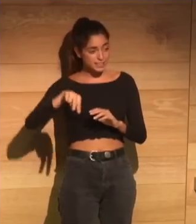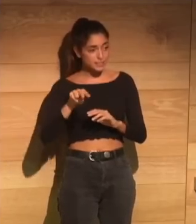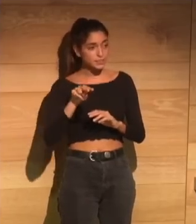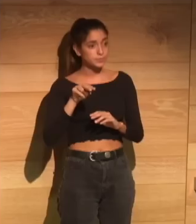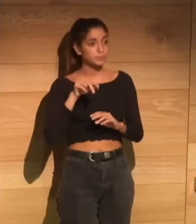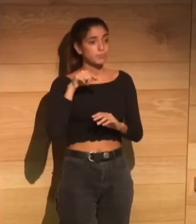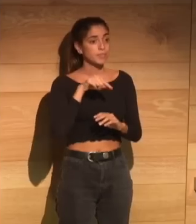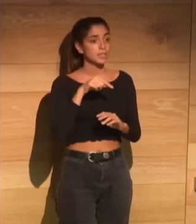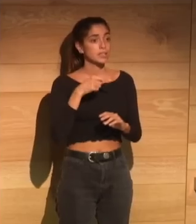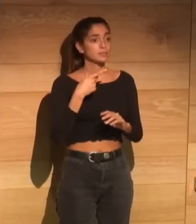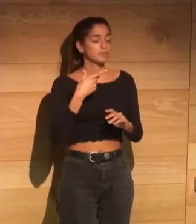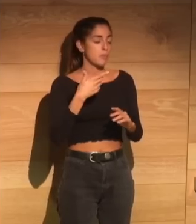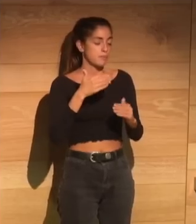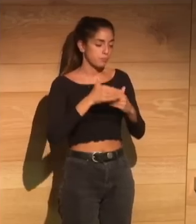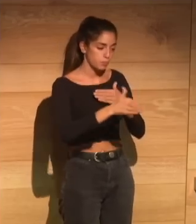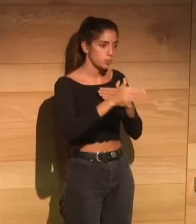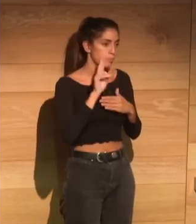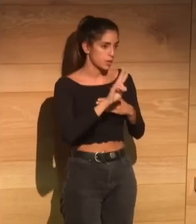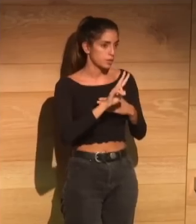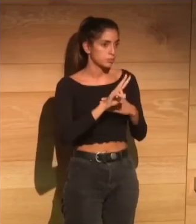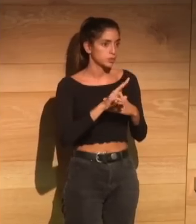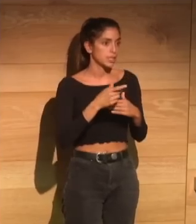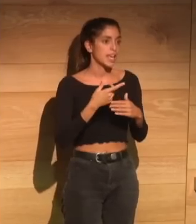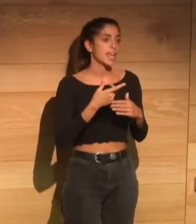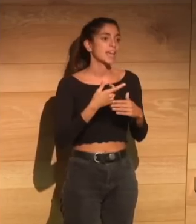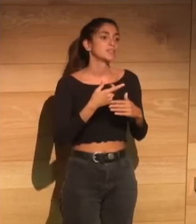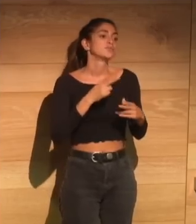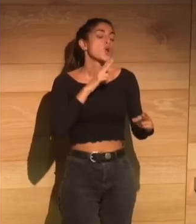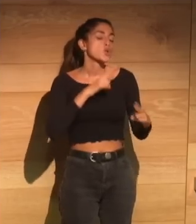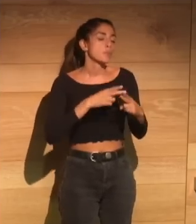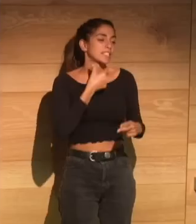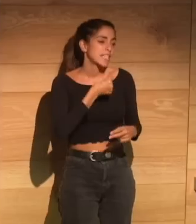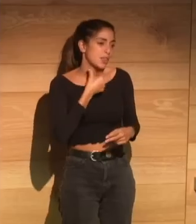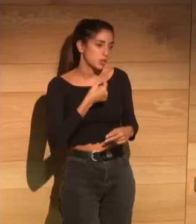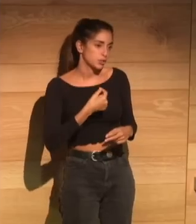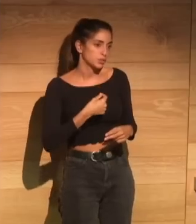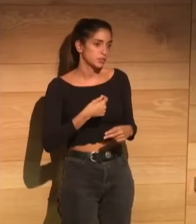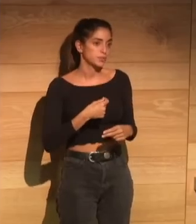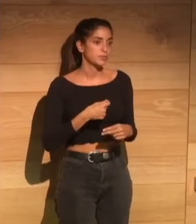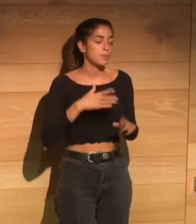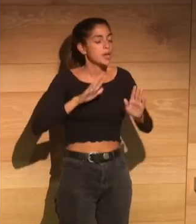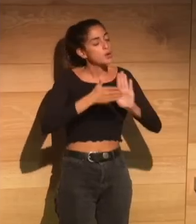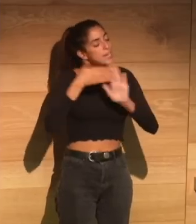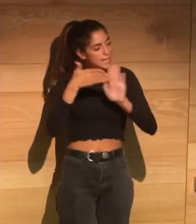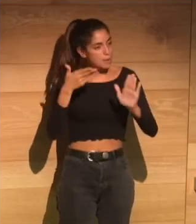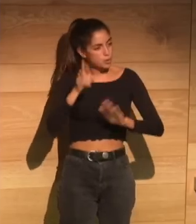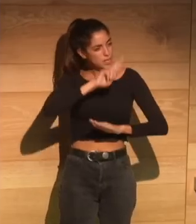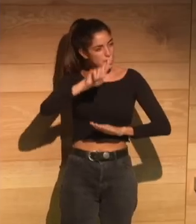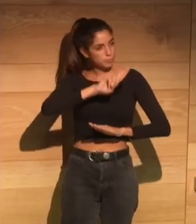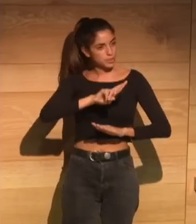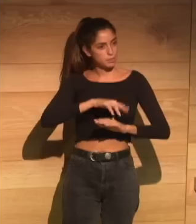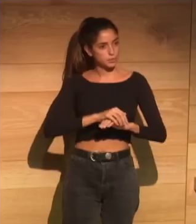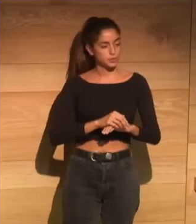que son como estos, sí, porque, experimentos... porque sigue habiendo nombre gracioso, no me los quitéis, sí, por favor. Sí, aunque sea muy rápido, podemos repasar los fundamentos.